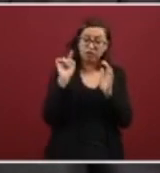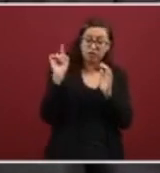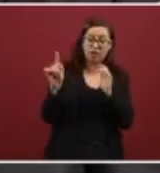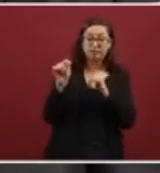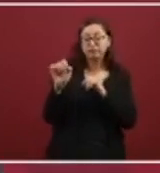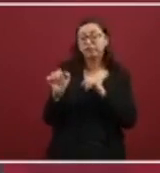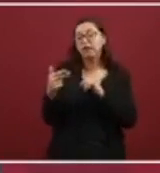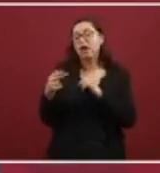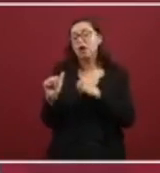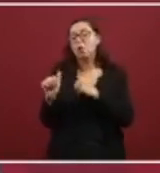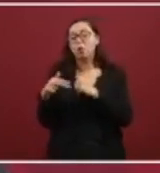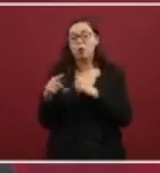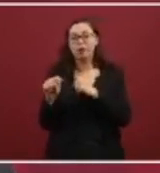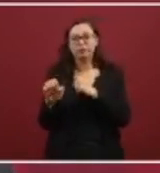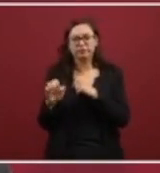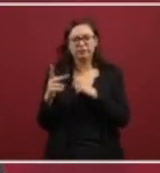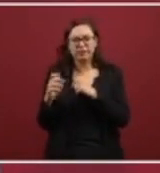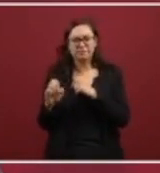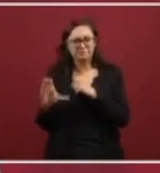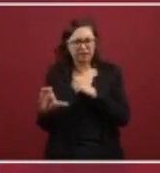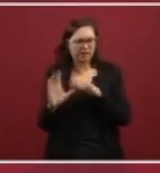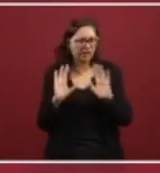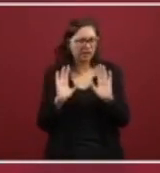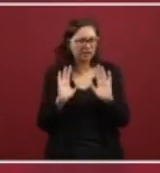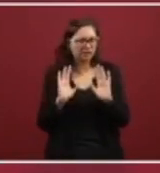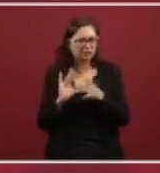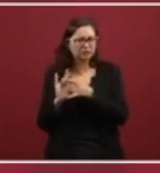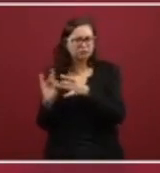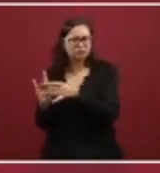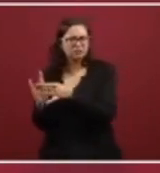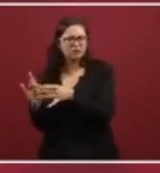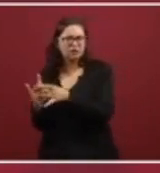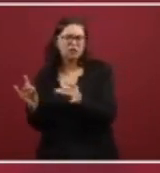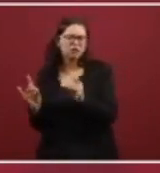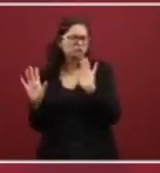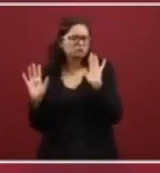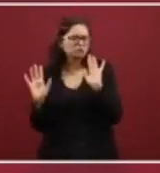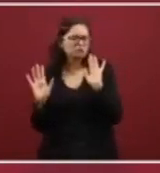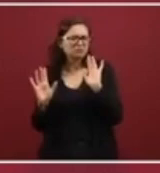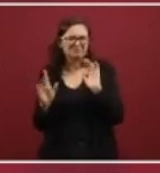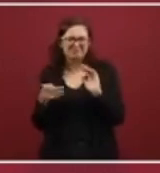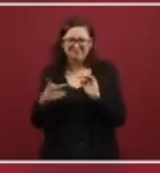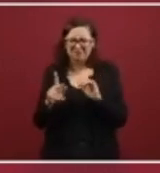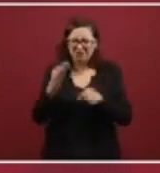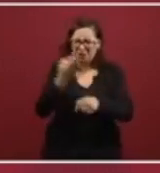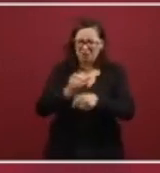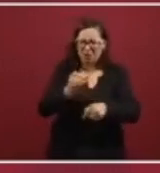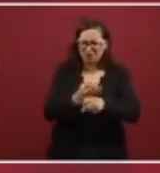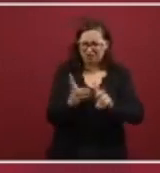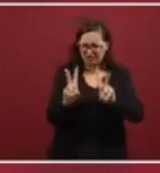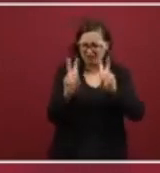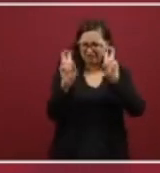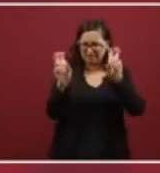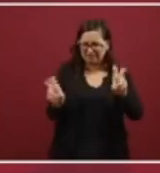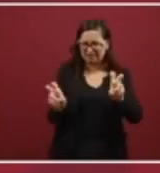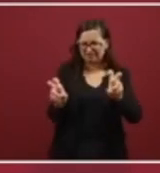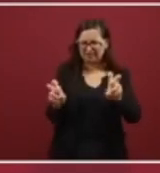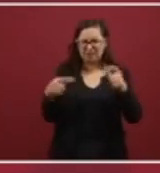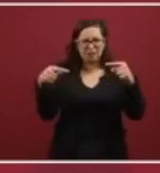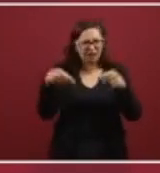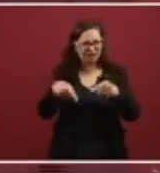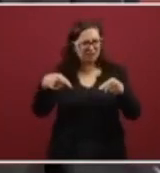intervención, pero no tenía que ver con lo que estamos haciendo en este momento exactamente. Lo que estamos haciendo en este momento, primero, por orden de